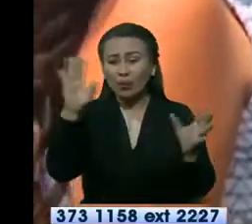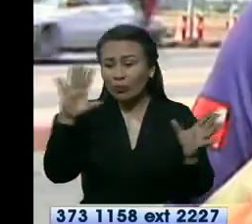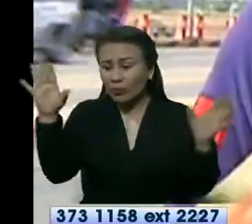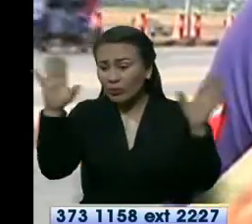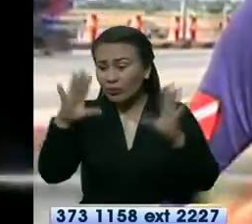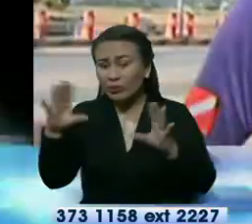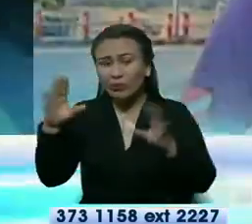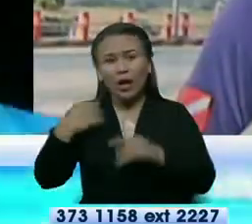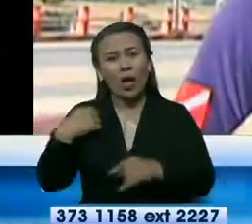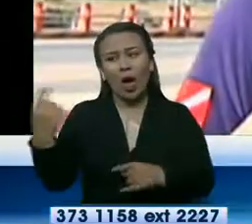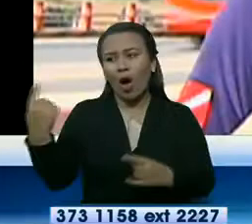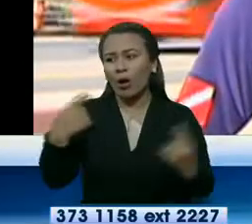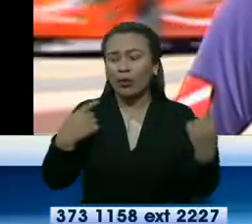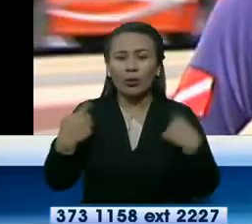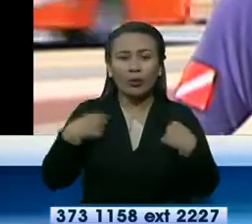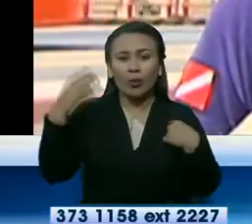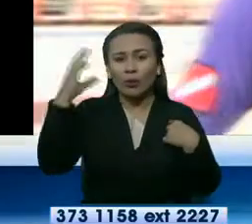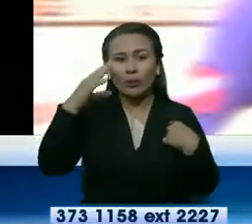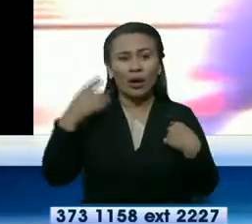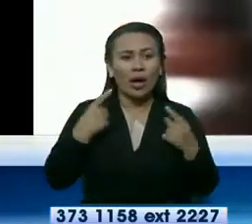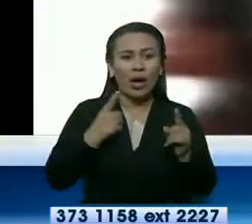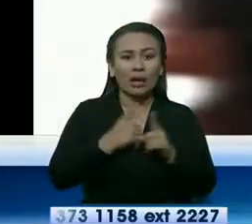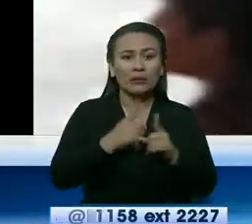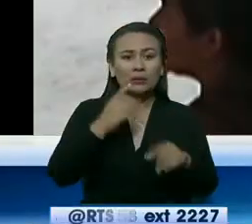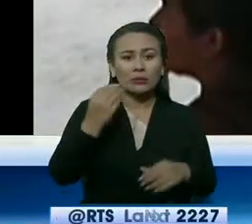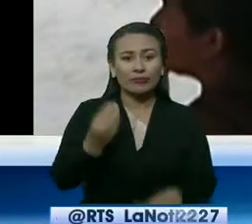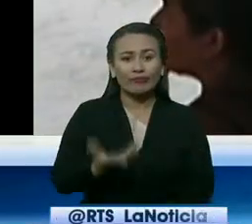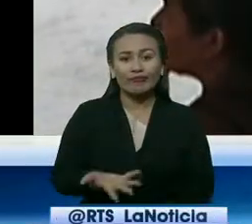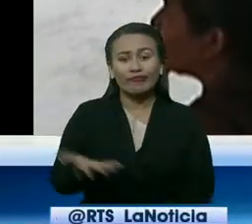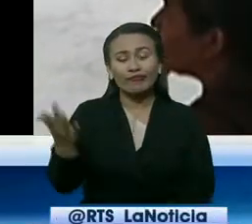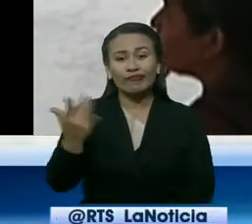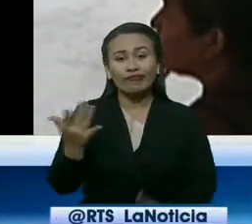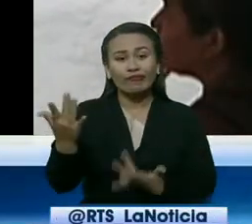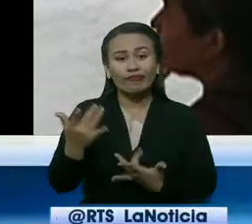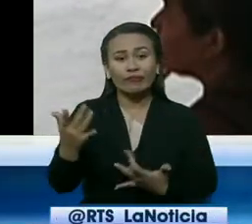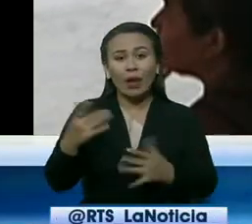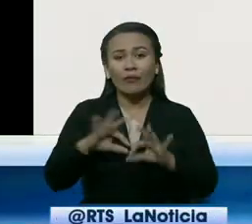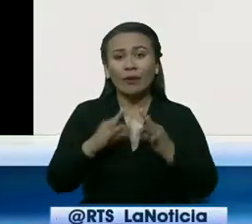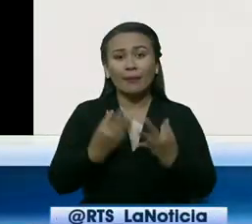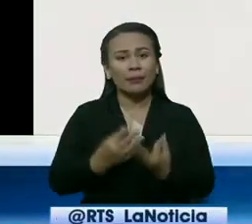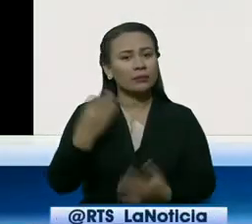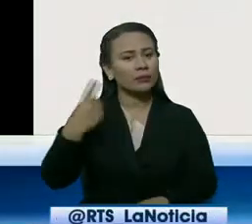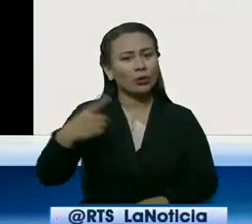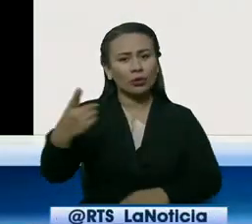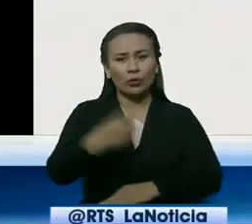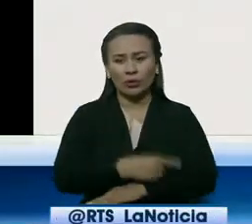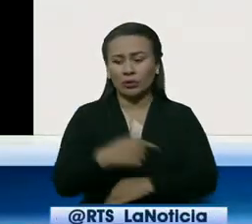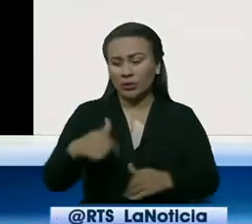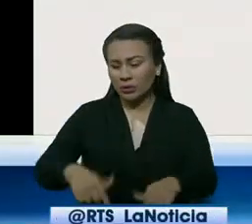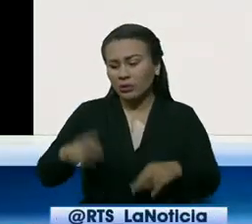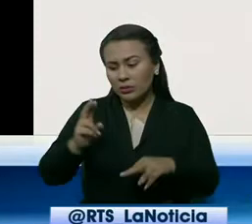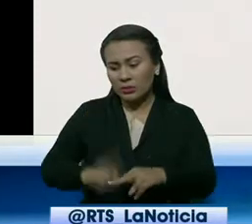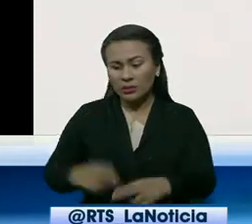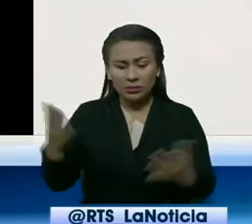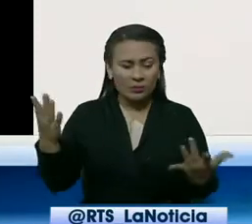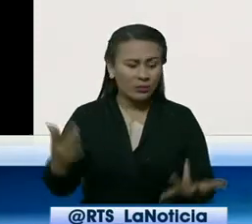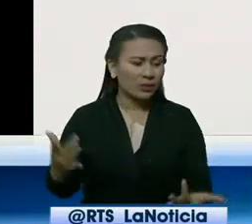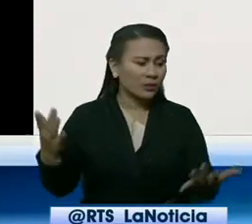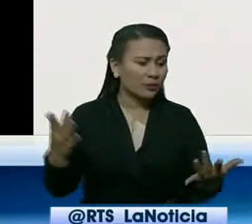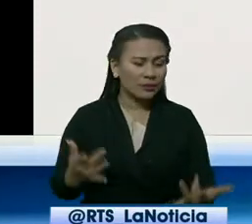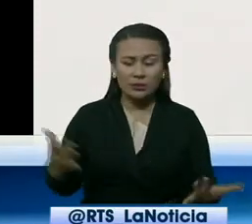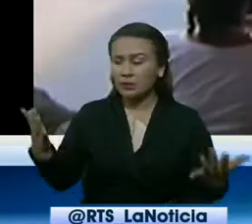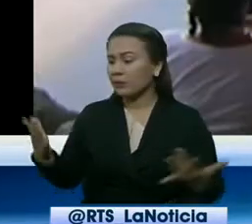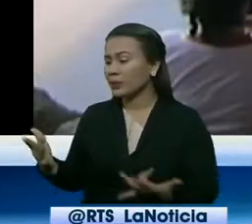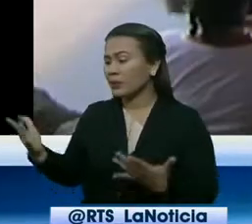orden de seguir hasta que se encuentre el joven. La familia del joven todos los días va al mismo lugar, con la